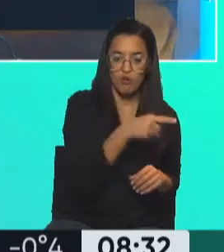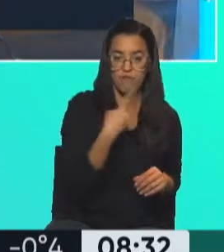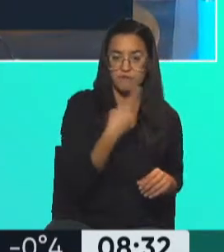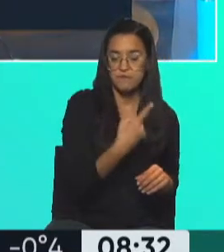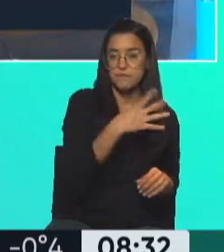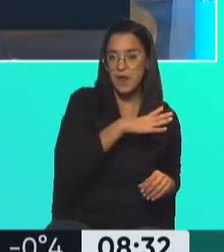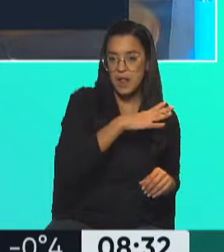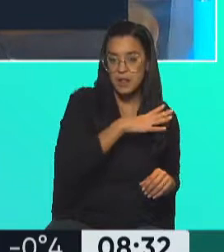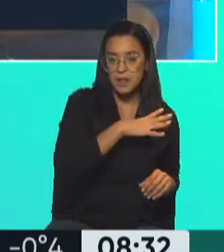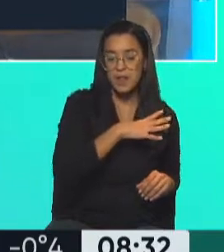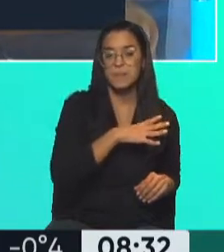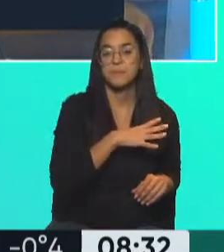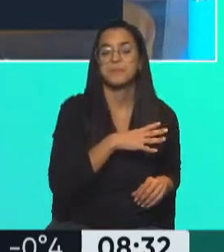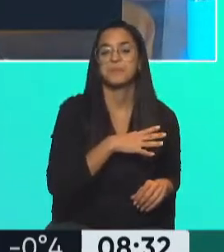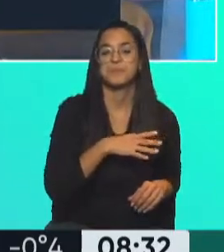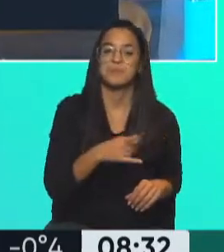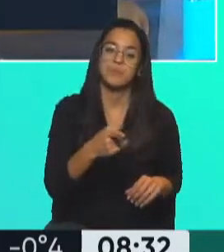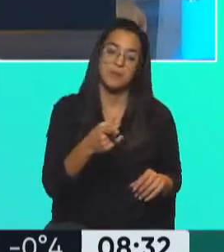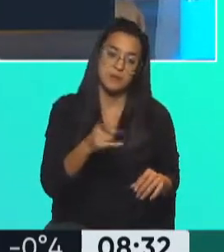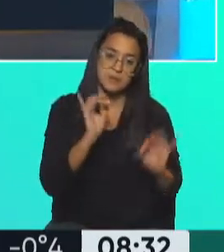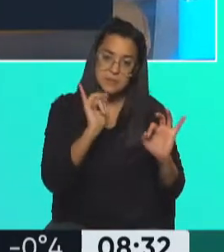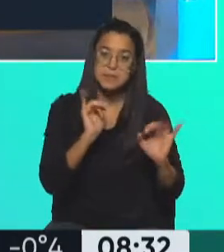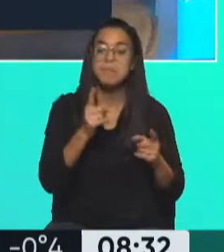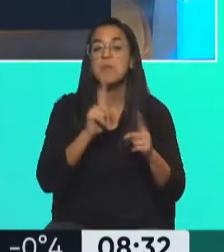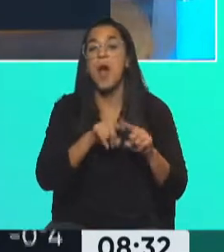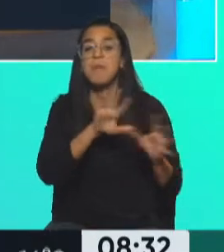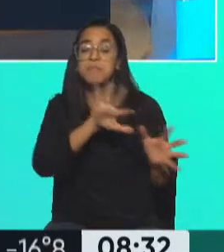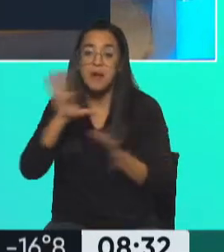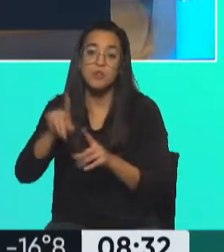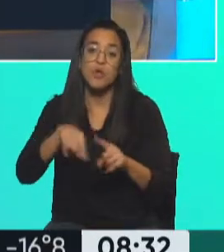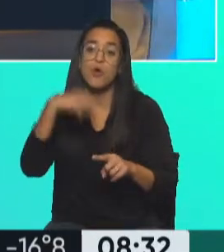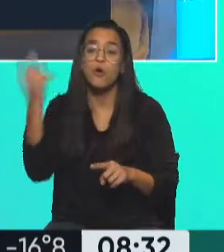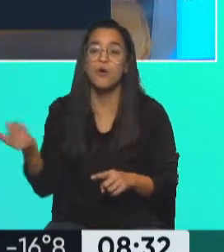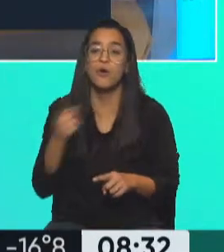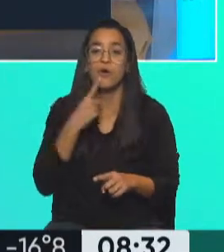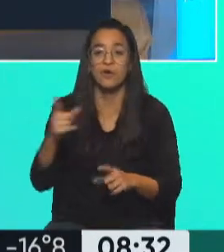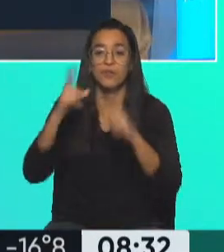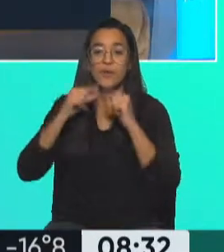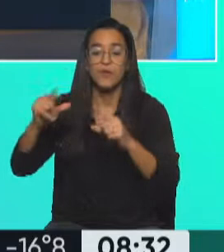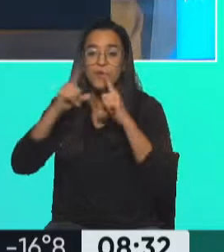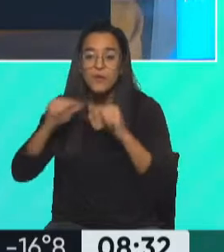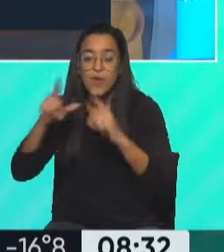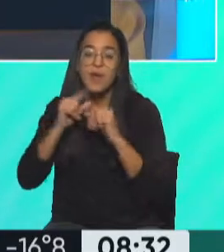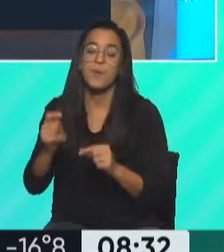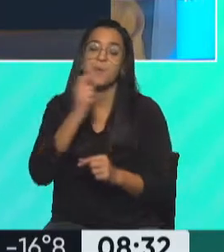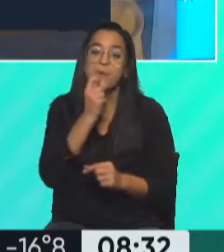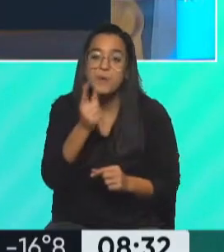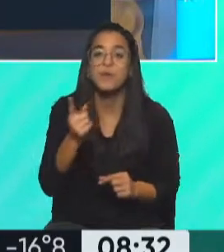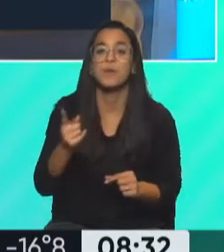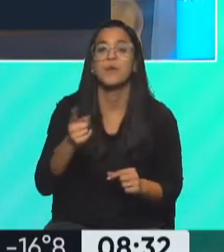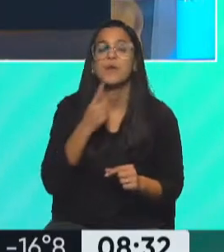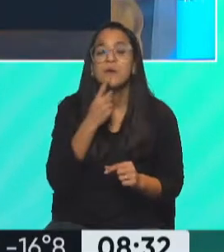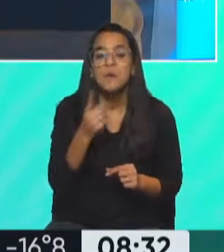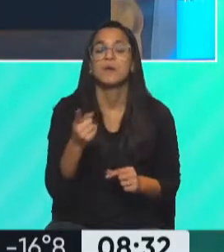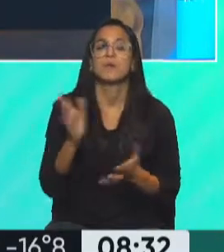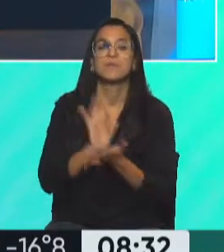que estaría... Va quedando saldado eso. Va quedando saldado, pero por otro lado aparecen otros reclamos sobre la posibilidad de acceder a